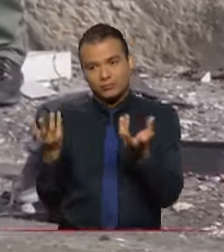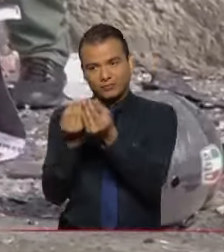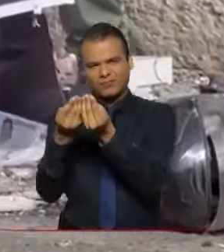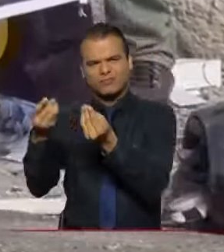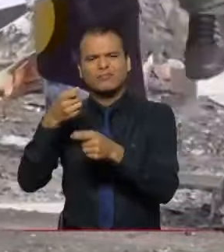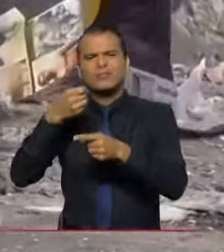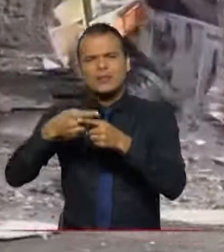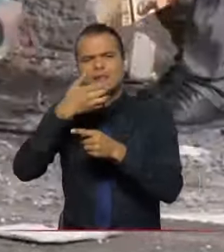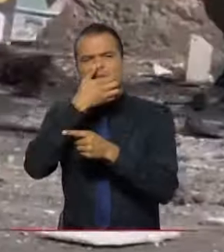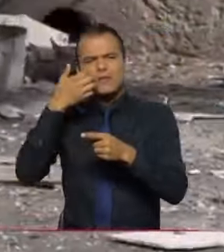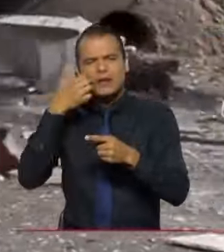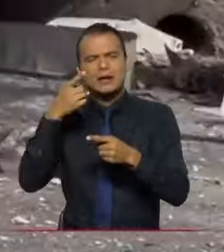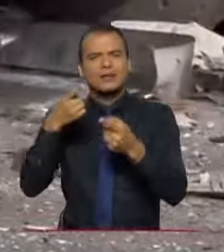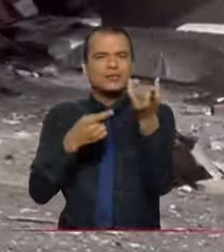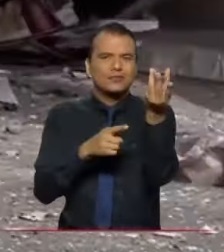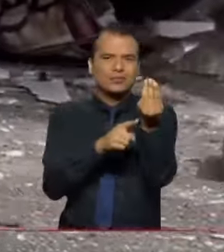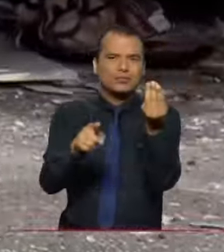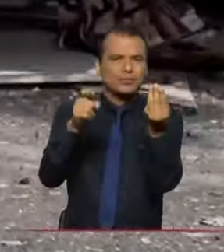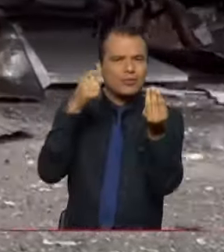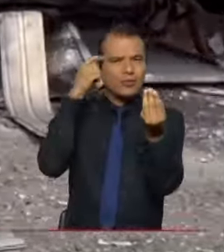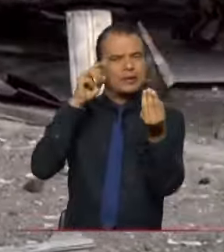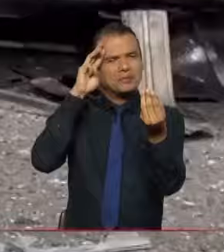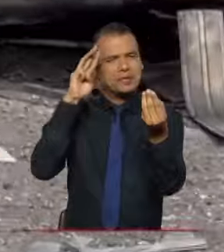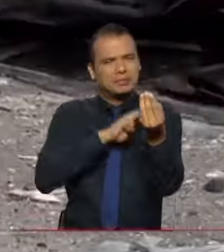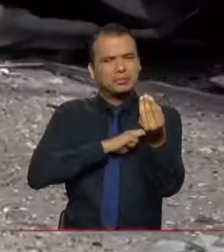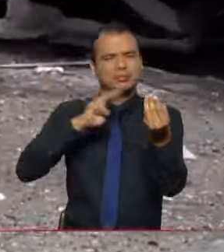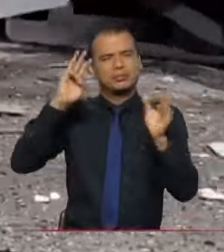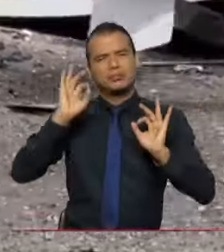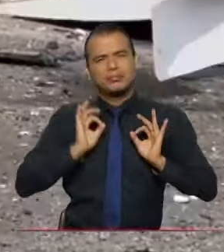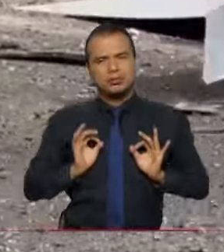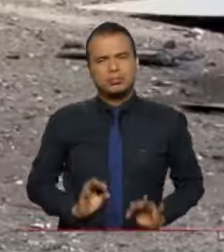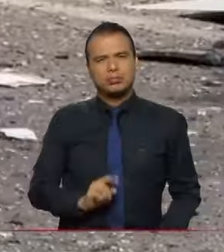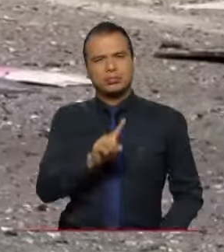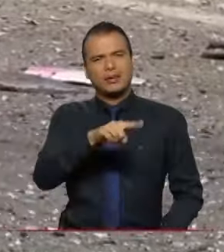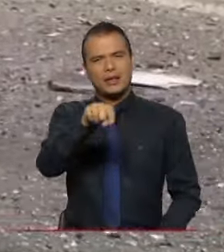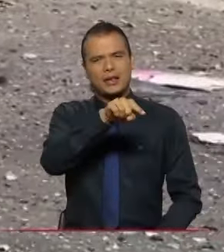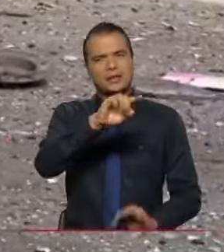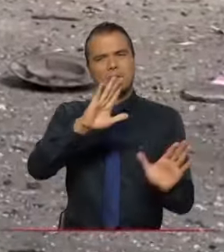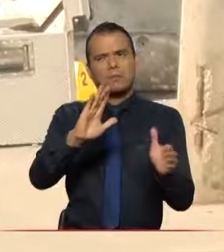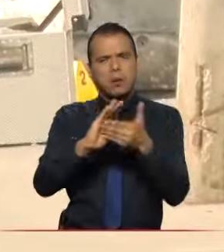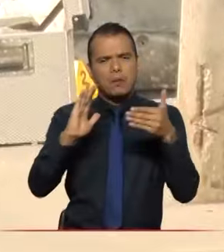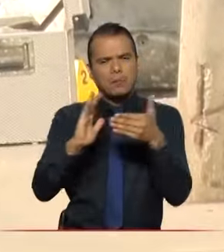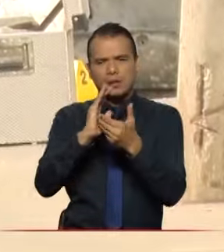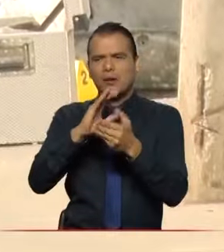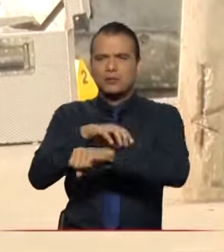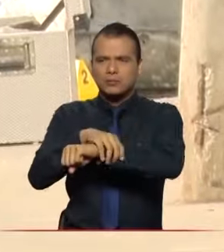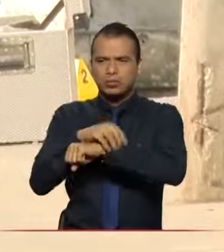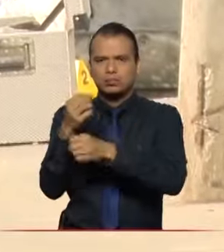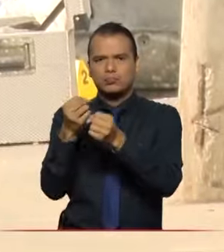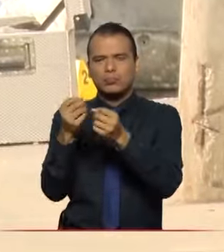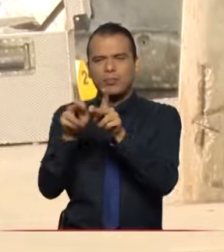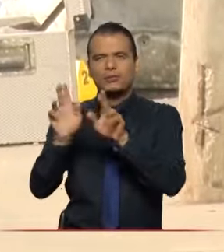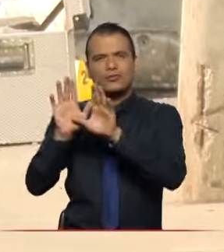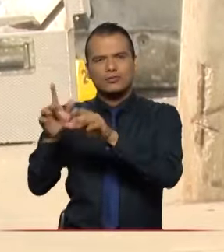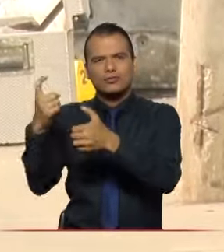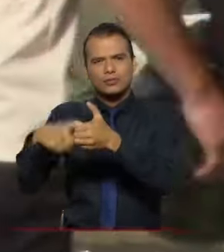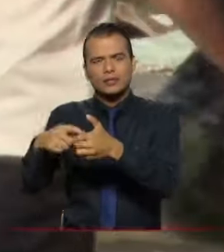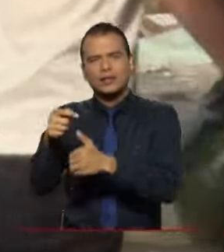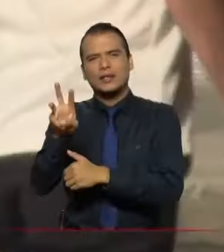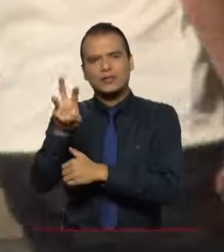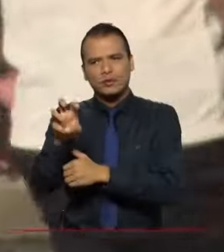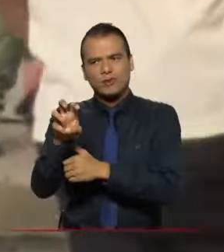FARC contra la fuerza pública a raíz de los golpes que les han propinado en los últimos meses y que dejan 18 capturados la situación tiene en vilo la tranquilidad de